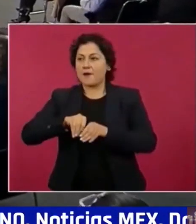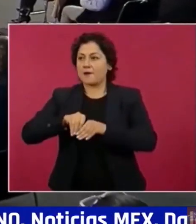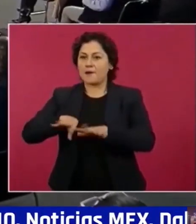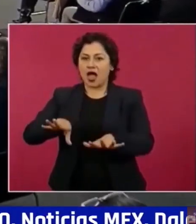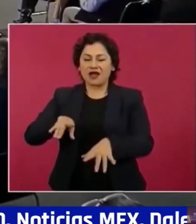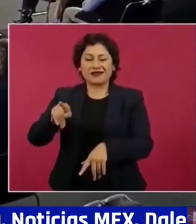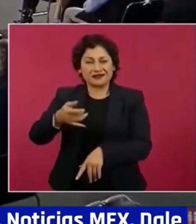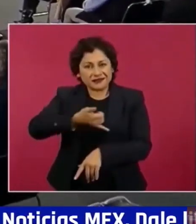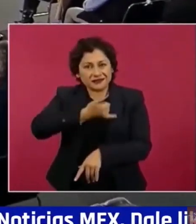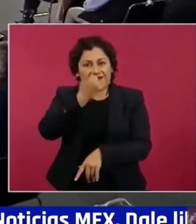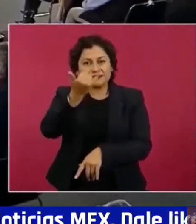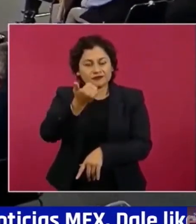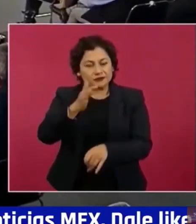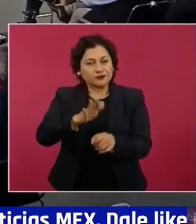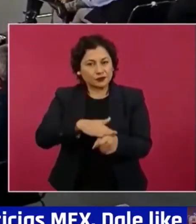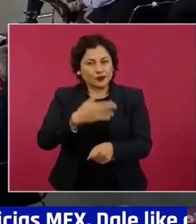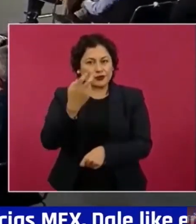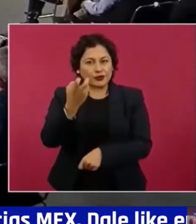están en